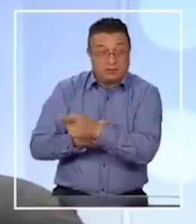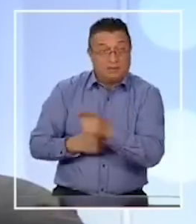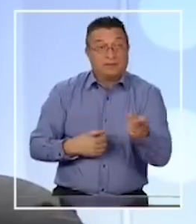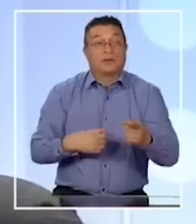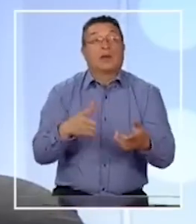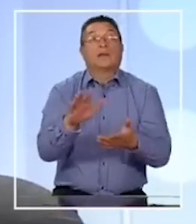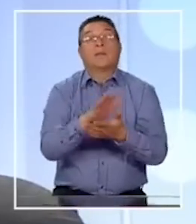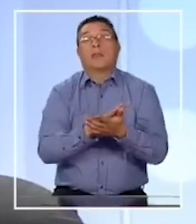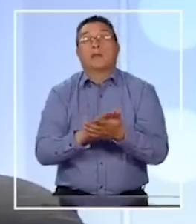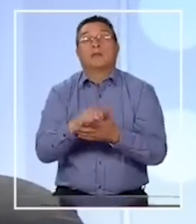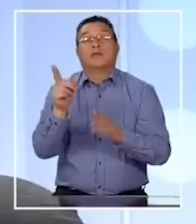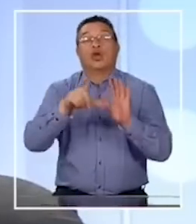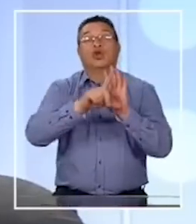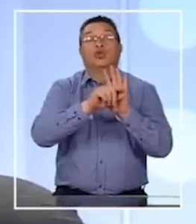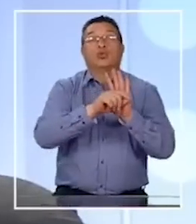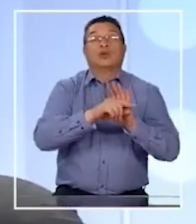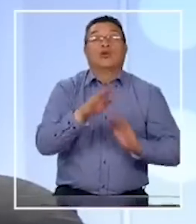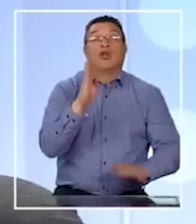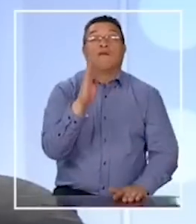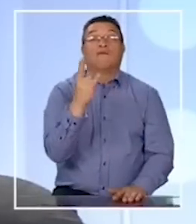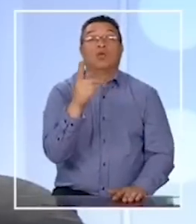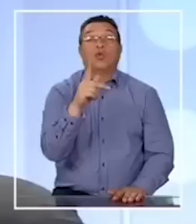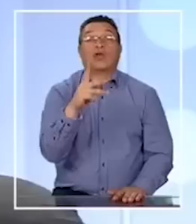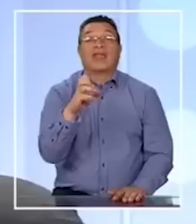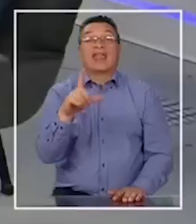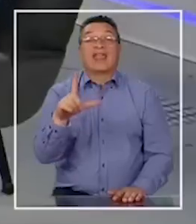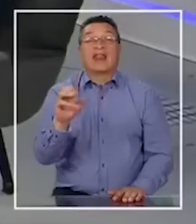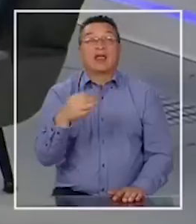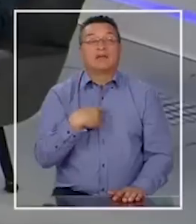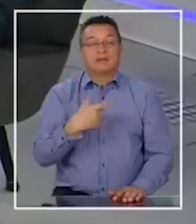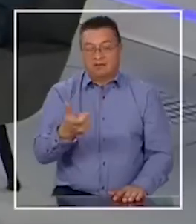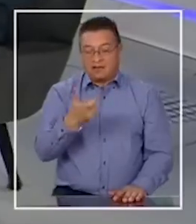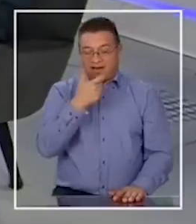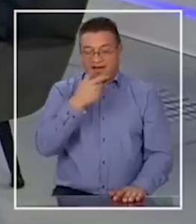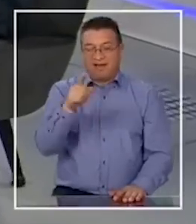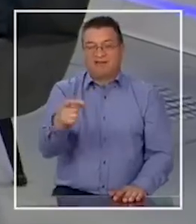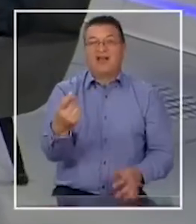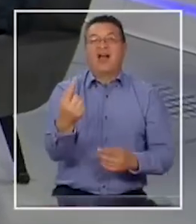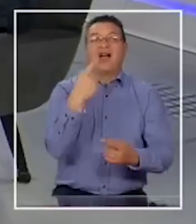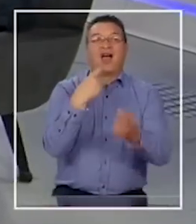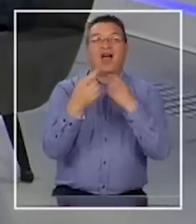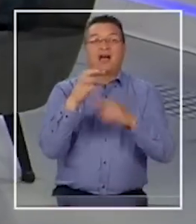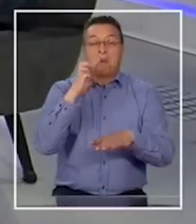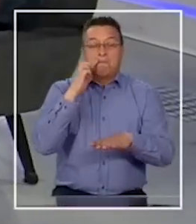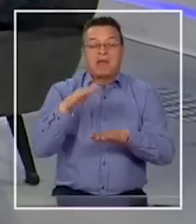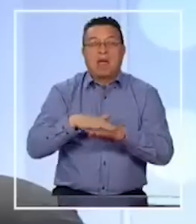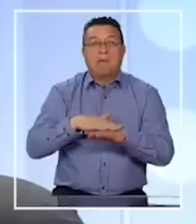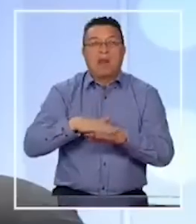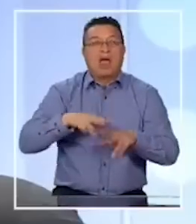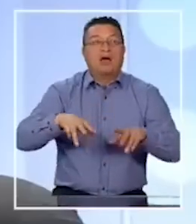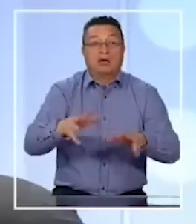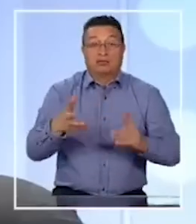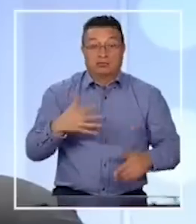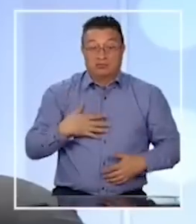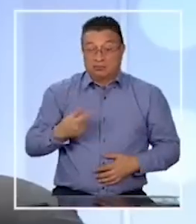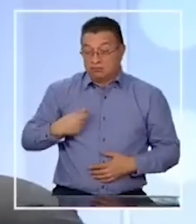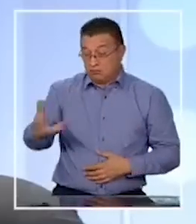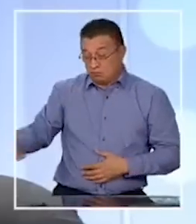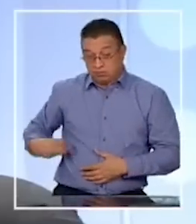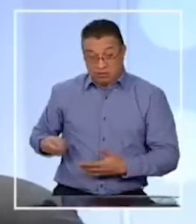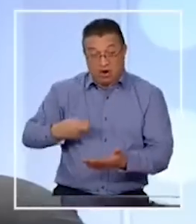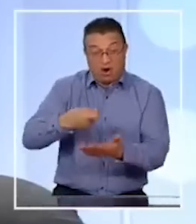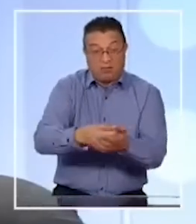y me refiero a los tweets de bukele donde dice que se ríe por la crítica que hacen porque anden a pie pelado y dice qué creen que saque plata del